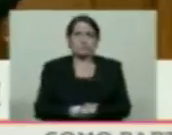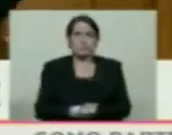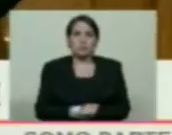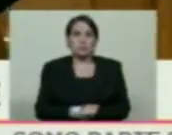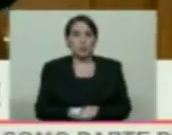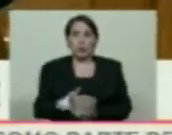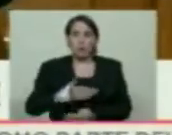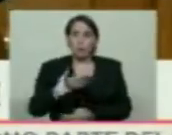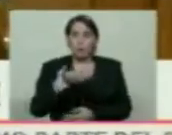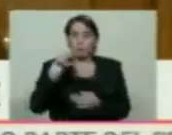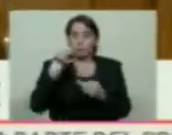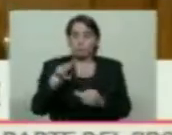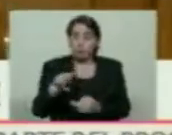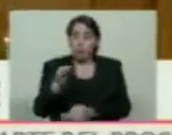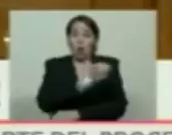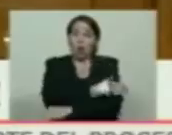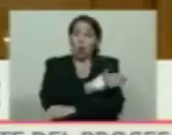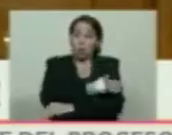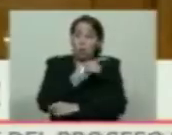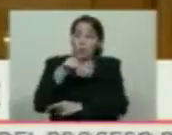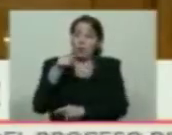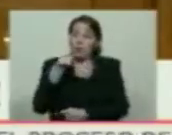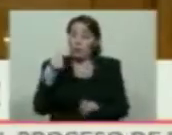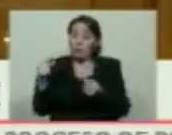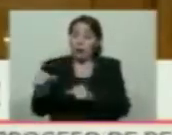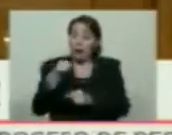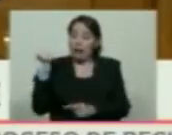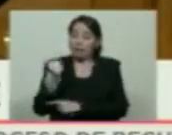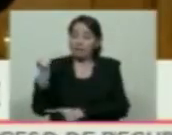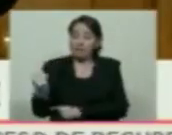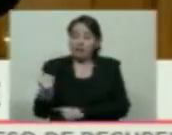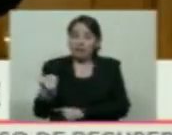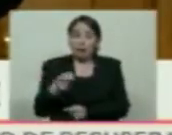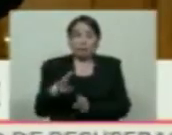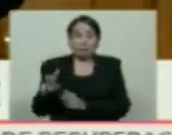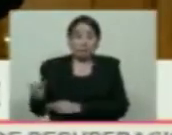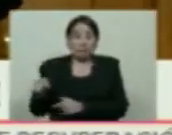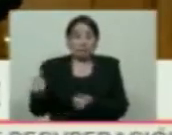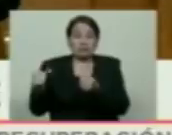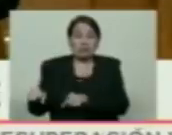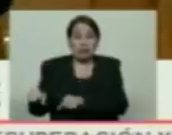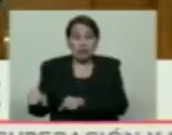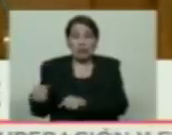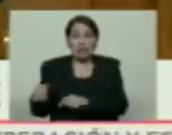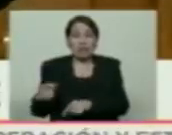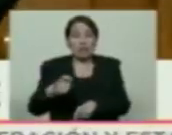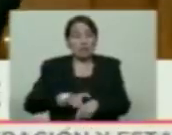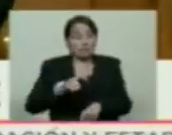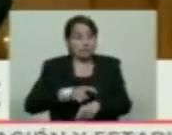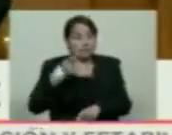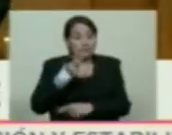sí puede tener la derecha perversa, asesina, terrorista, es que más temprano que tarde van a tener que pagar ante